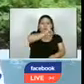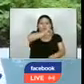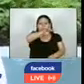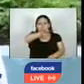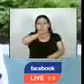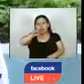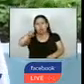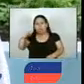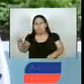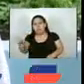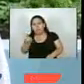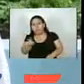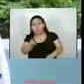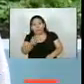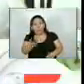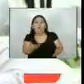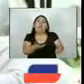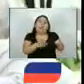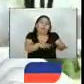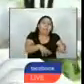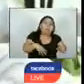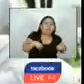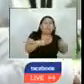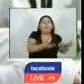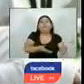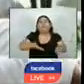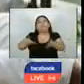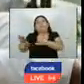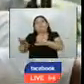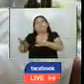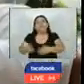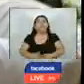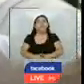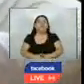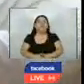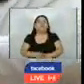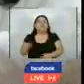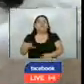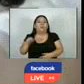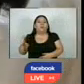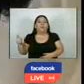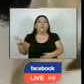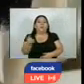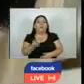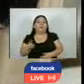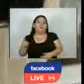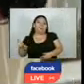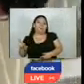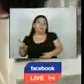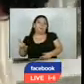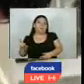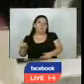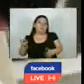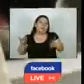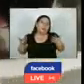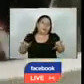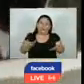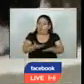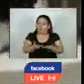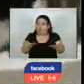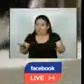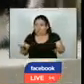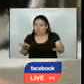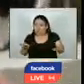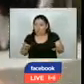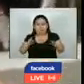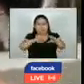casos, pacientes beneficiados de esta medicina y otros con vinculación a otras personas, realizaban, pues, la oferta de estos productos